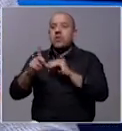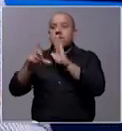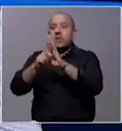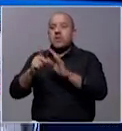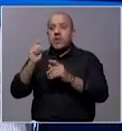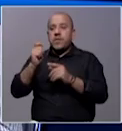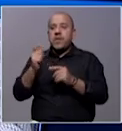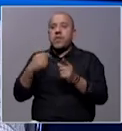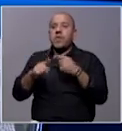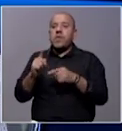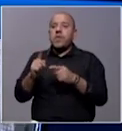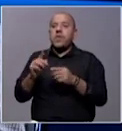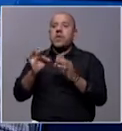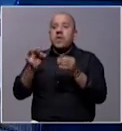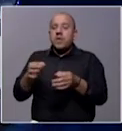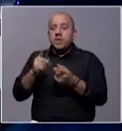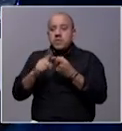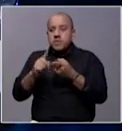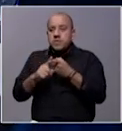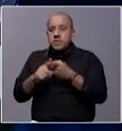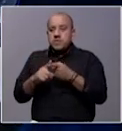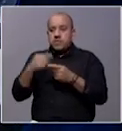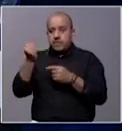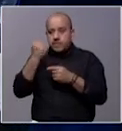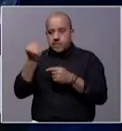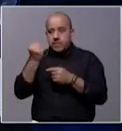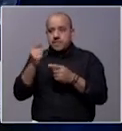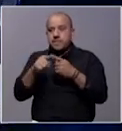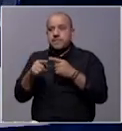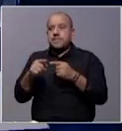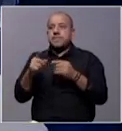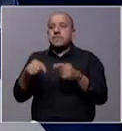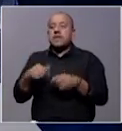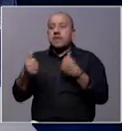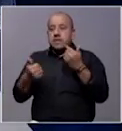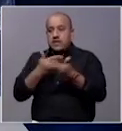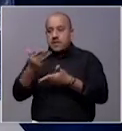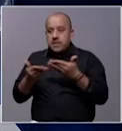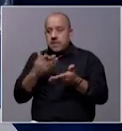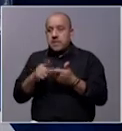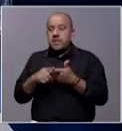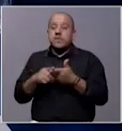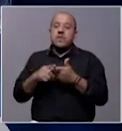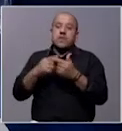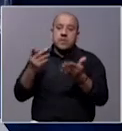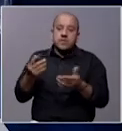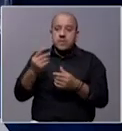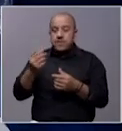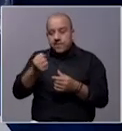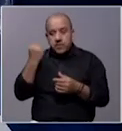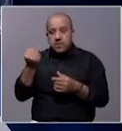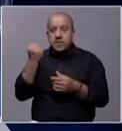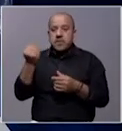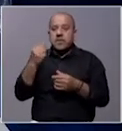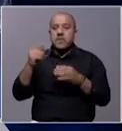y si no llegamos a muchos acuerdos no importa lo importante es que generemos esas instancias de intercambio de ida y vuelta que son indispensables para